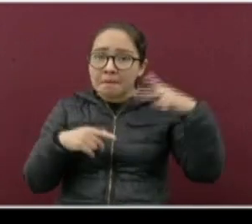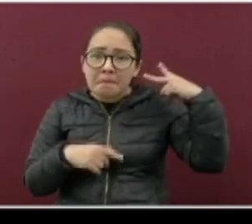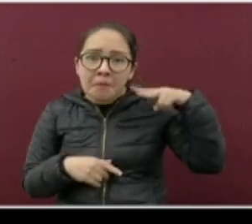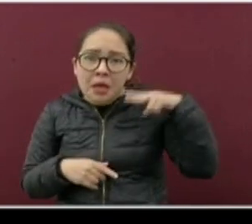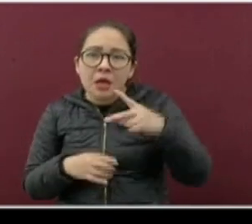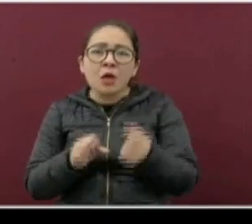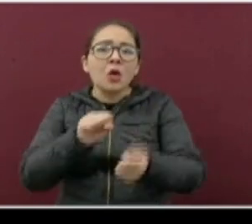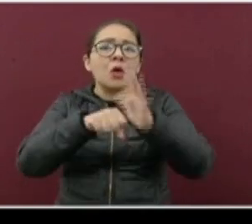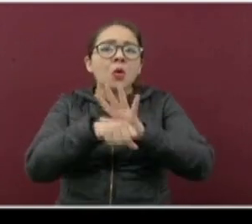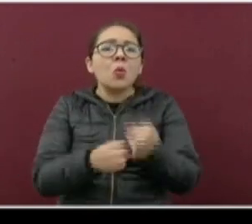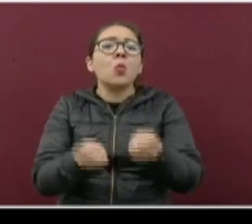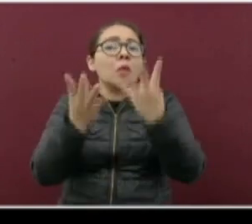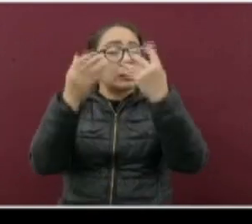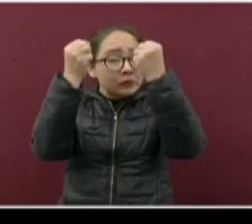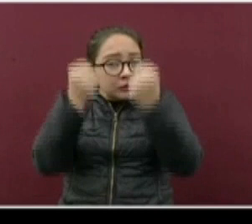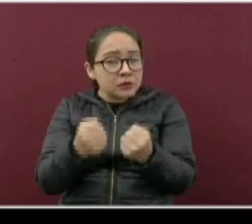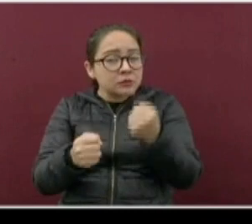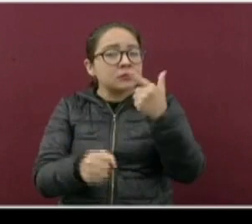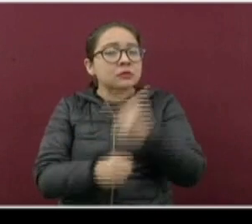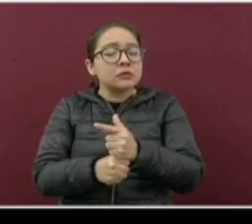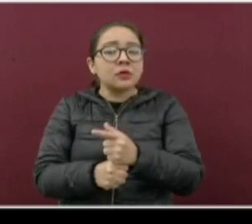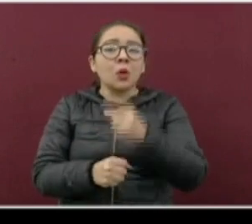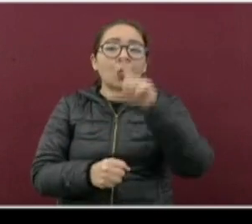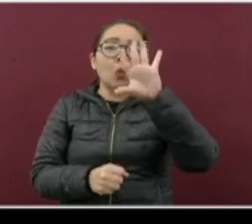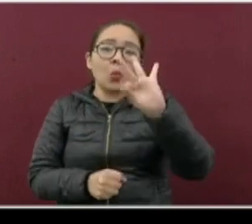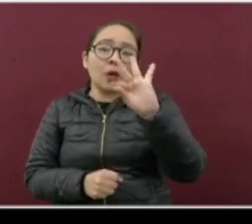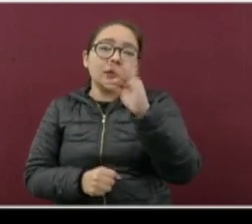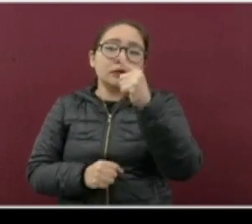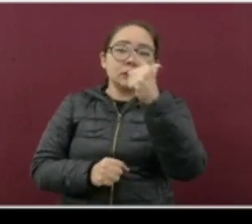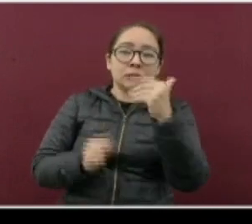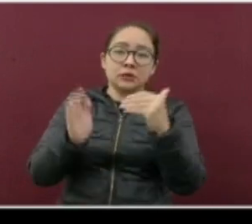sido positivos a COVID-19 suman